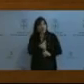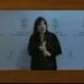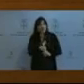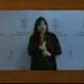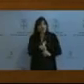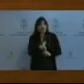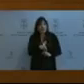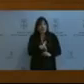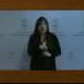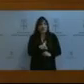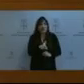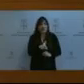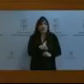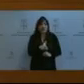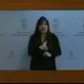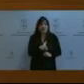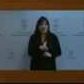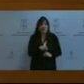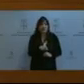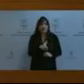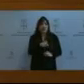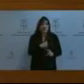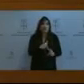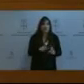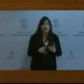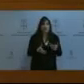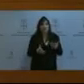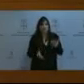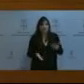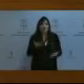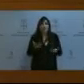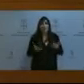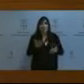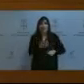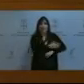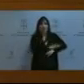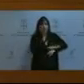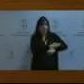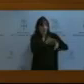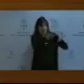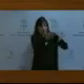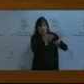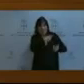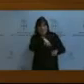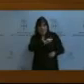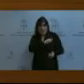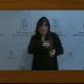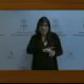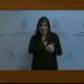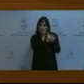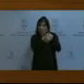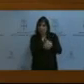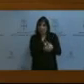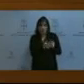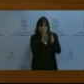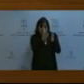está en contraste con lo que le pasa al Gobierno de España. Usted, el Gobierno del